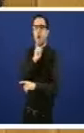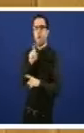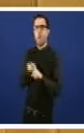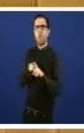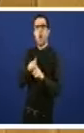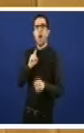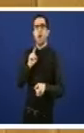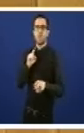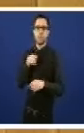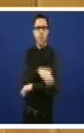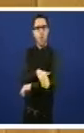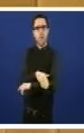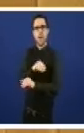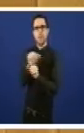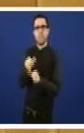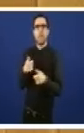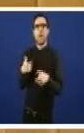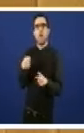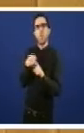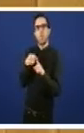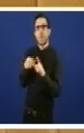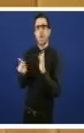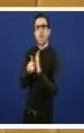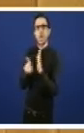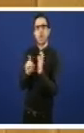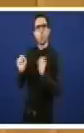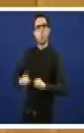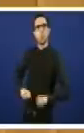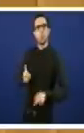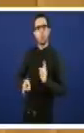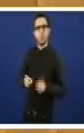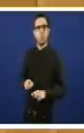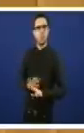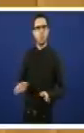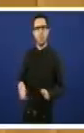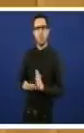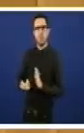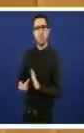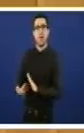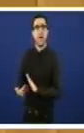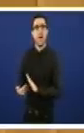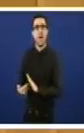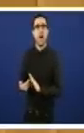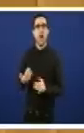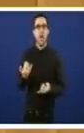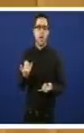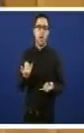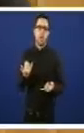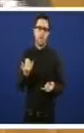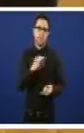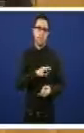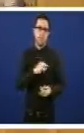crise efectivamente aparece o ADN das forzas políticas a hora de tramitacións legislativas. Señoras e señores